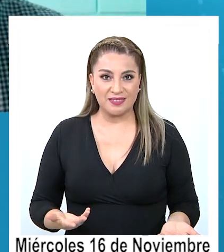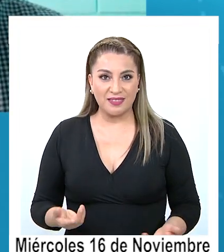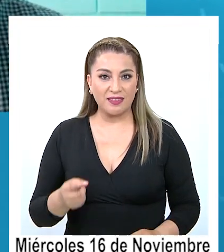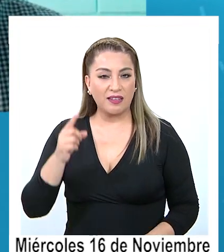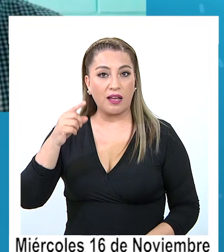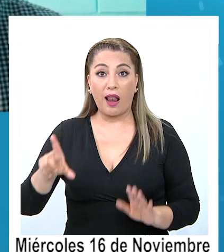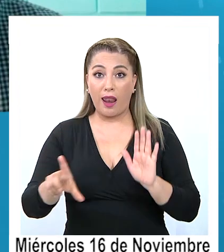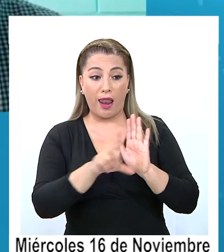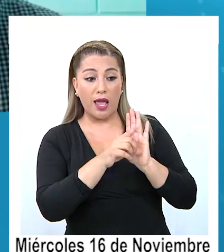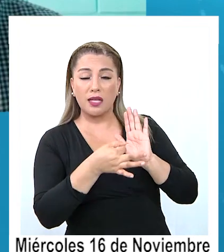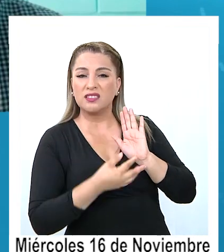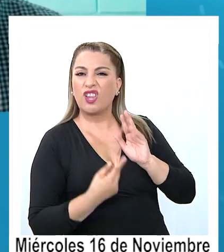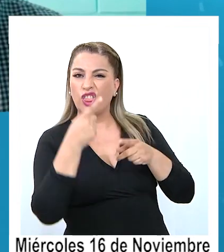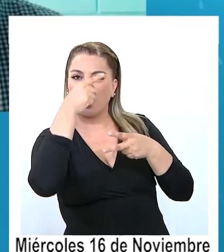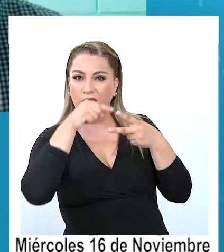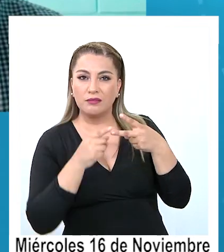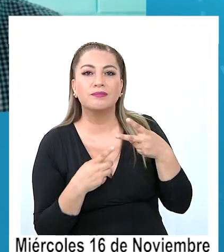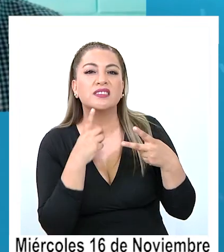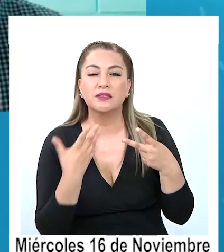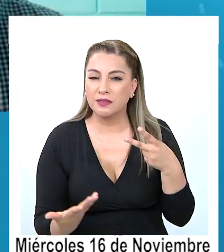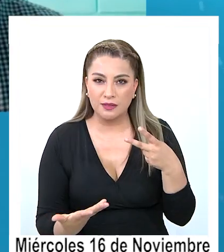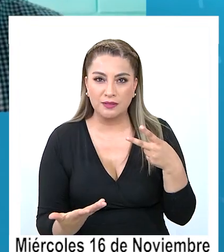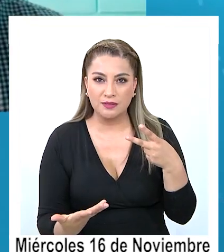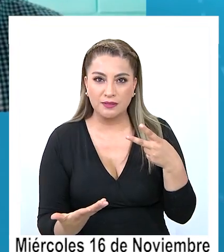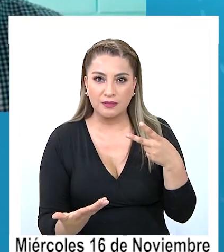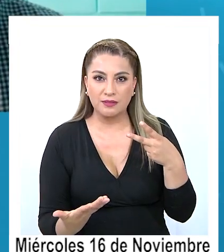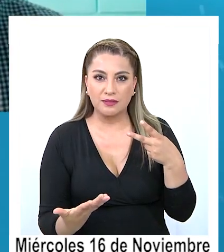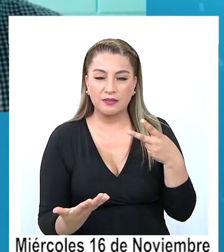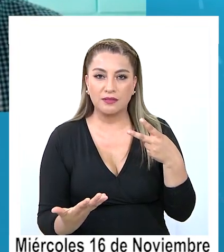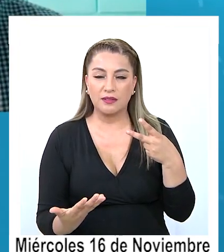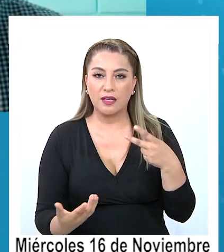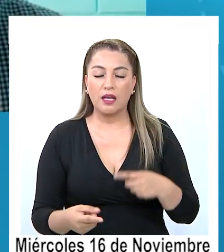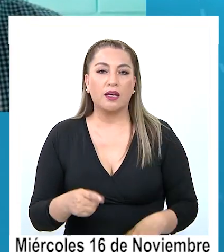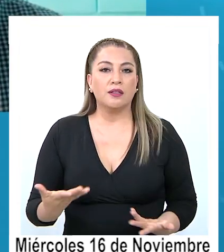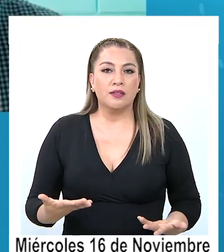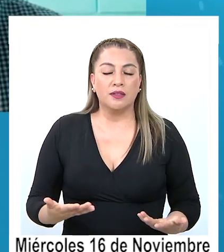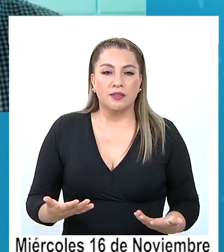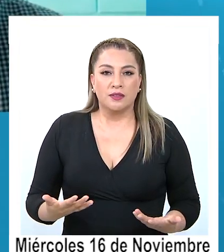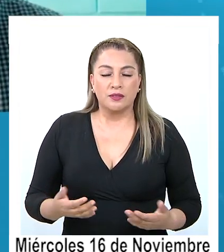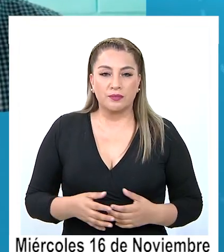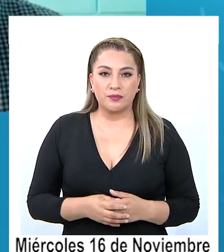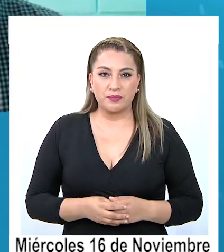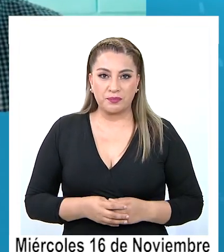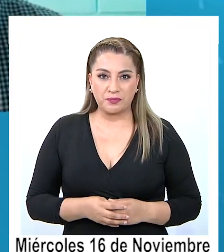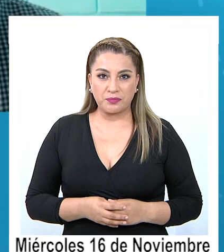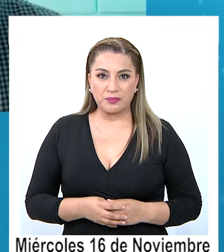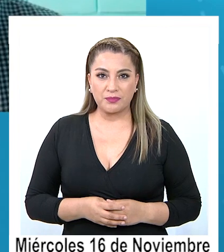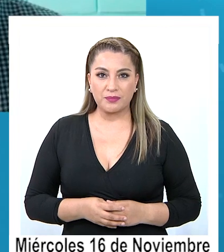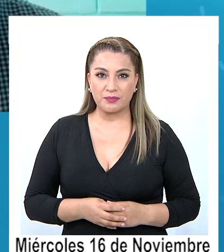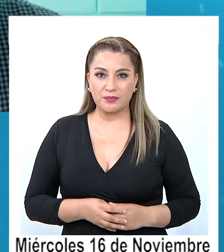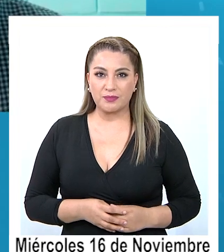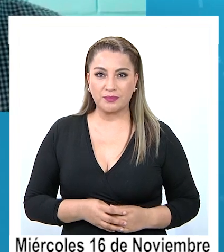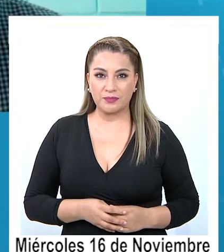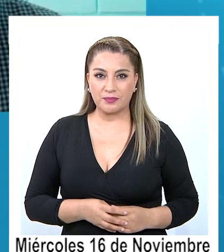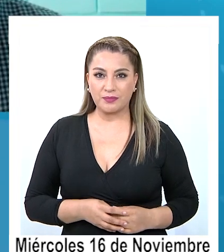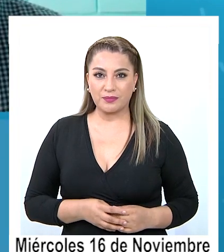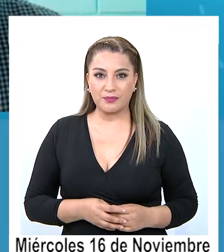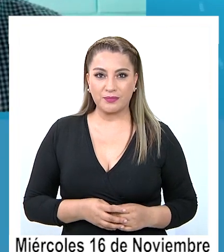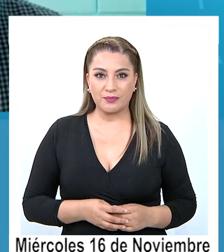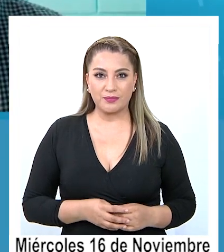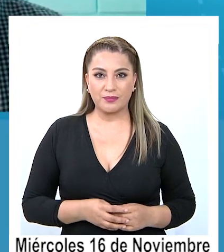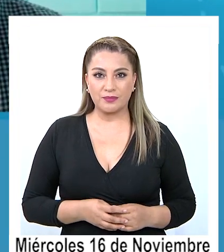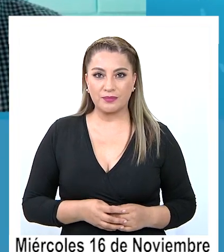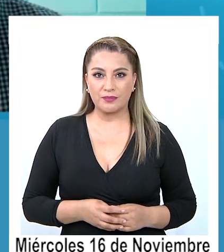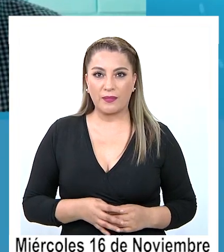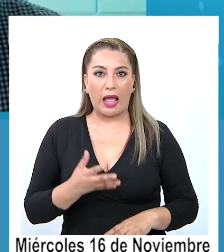idea de la ley es dos cosas fundamentales. Como fundamentalmente, como bien dijo, hay